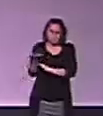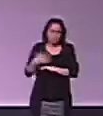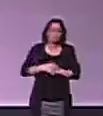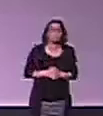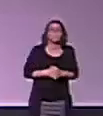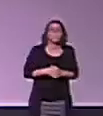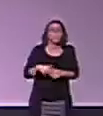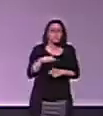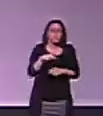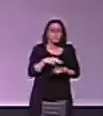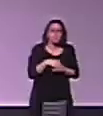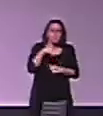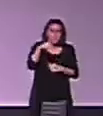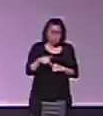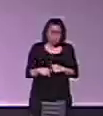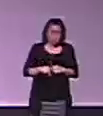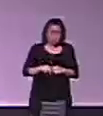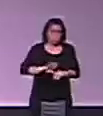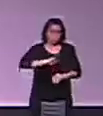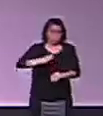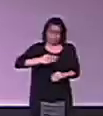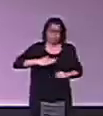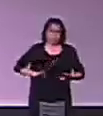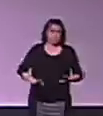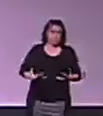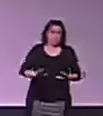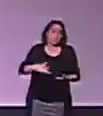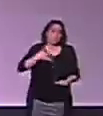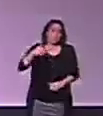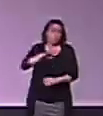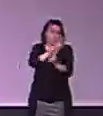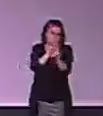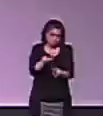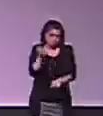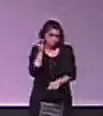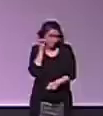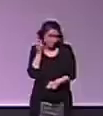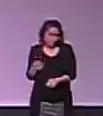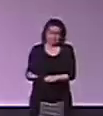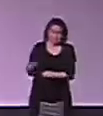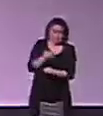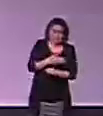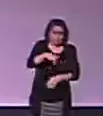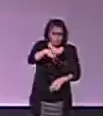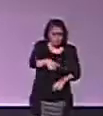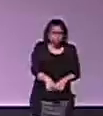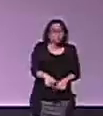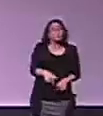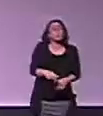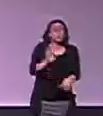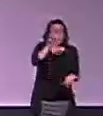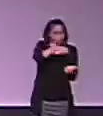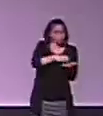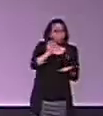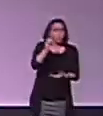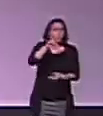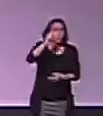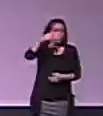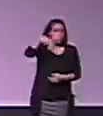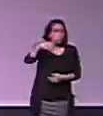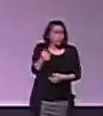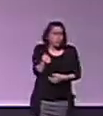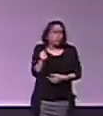la Mujer, entregamos este premio Carmen Nadarraga y lo hacemos precisamente aquí, en estas instalaciones de Orona, en Hernani, su